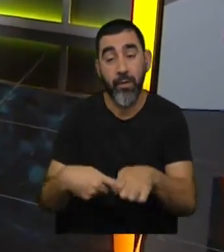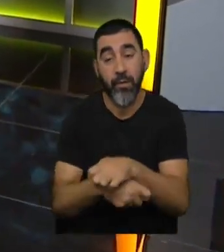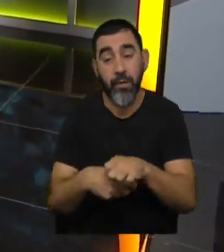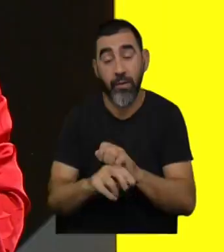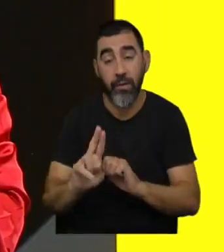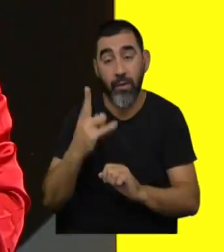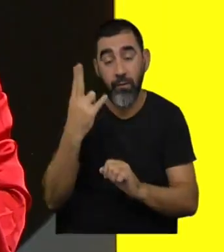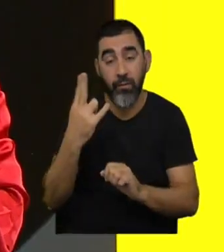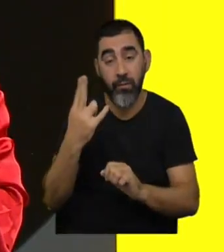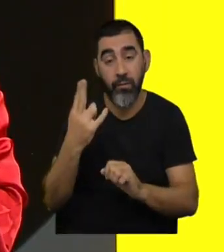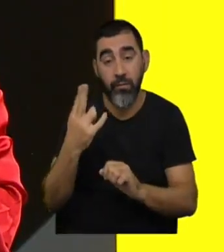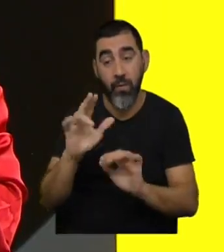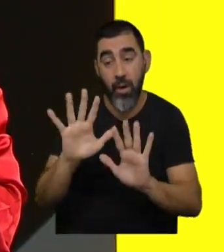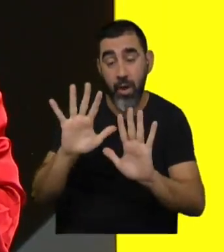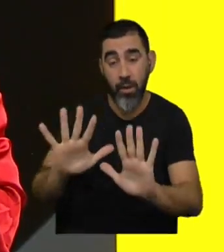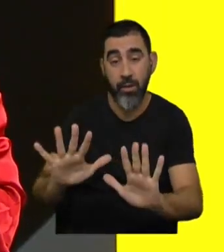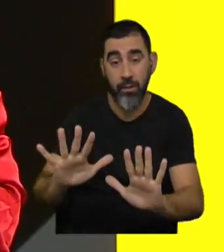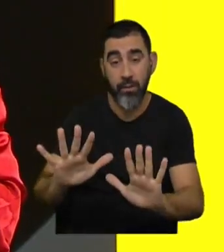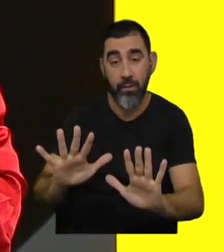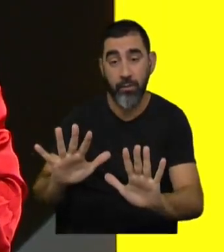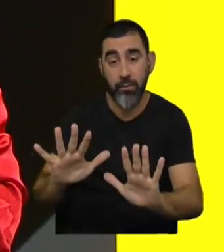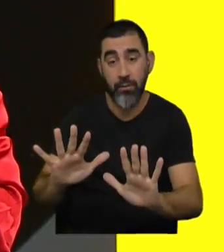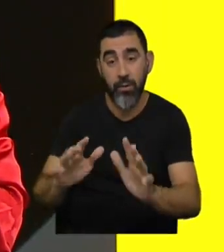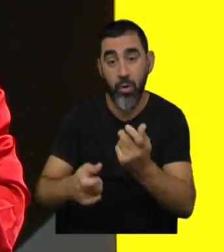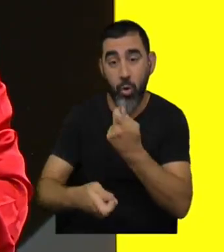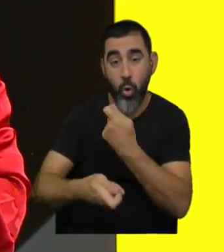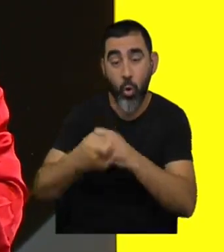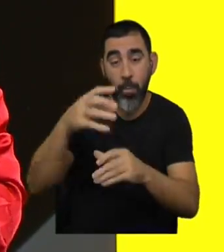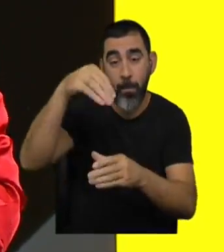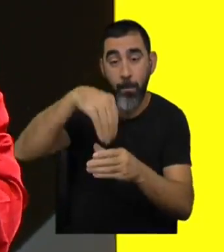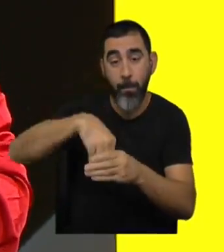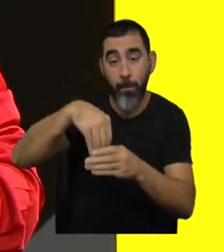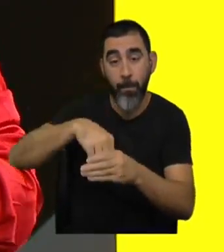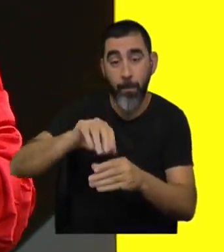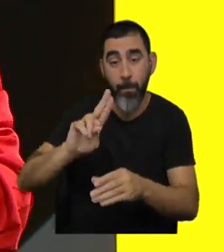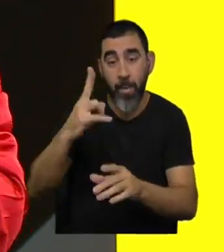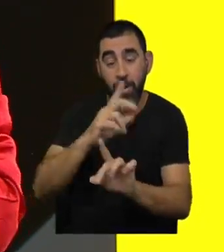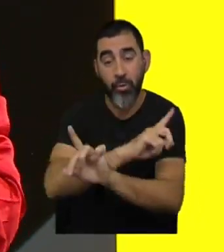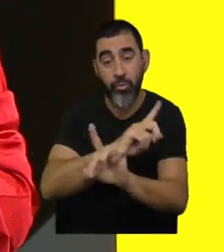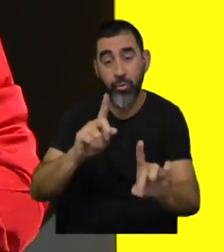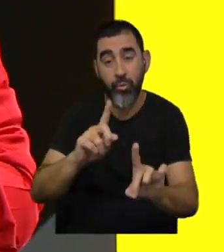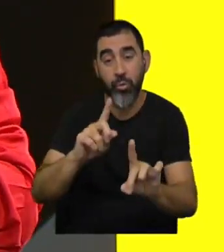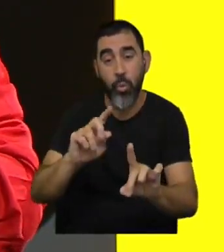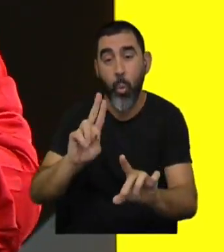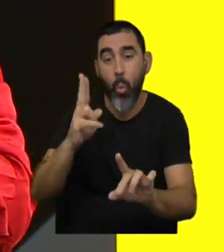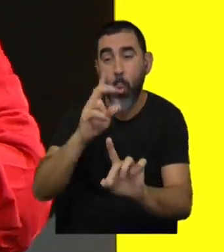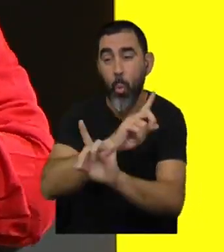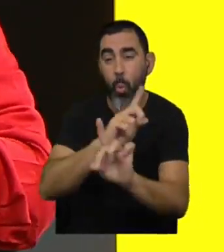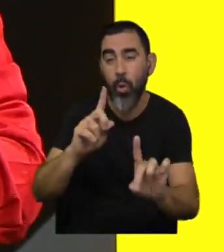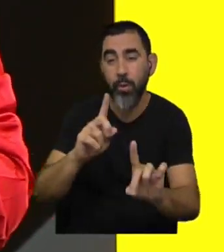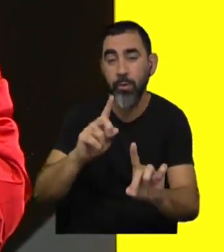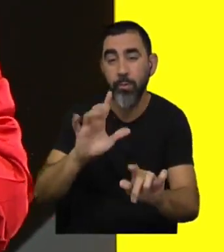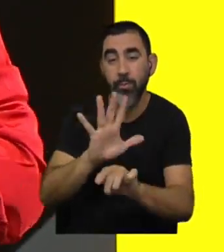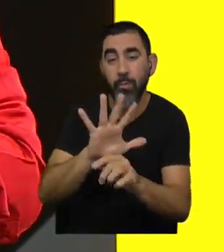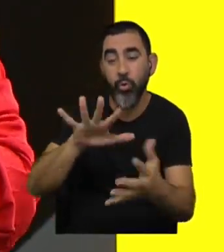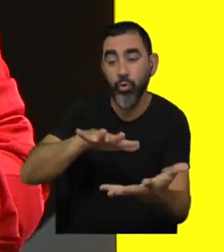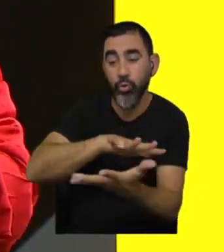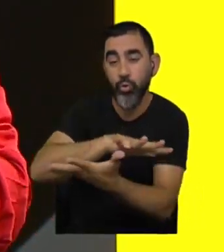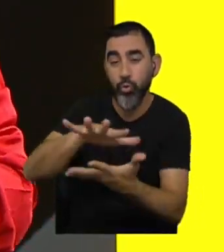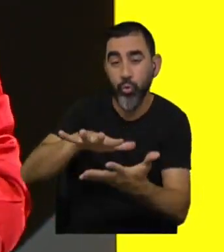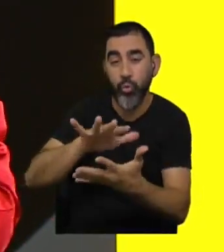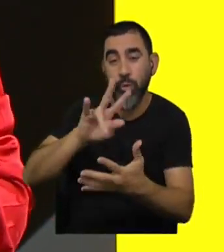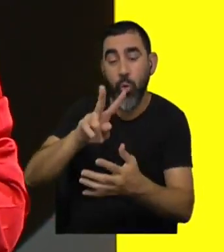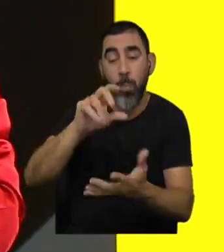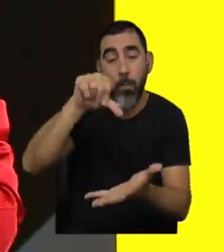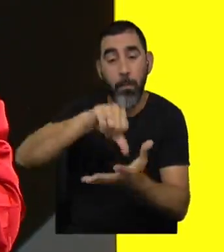se caracteriza por comercio interno, doméstico, no es tanto. Uruguay incluso está como en una zona, ¿no?, rodeada de dos